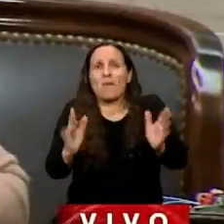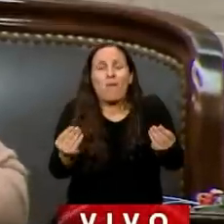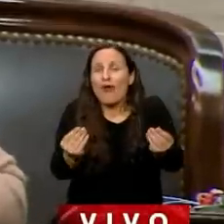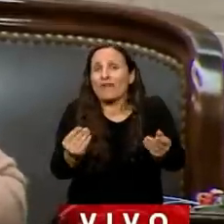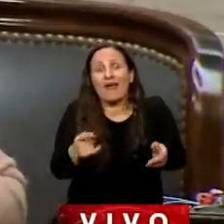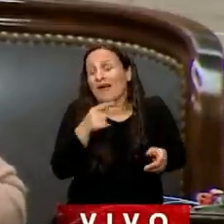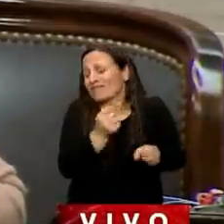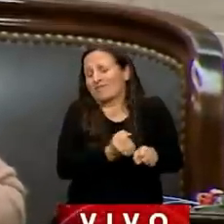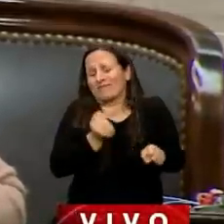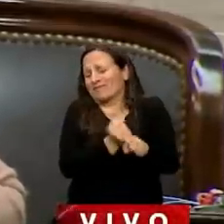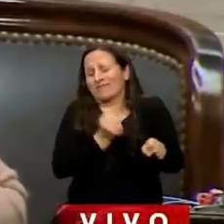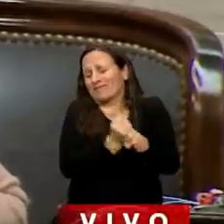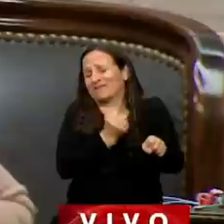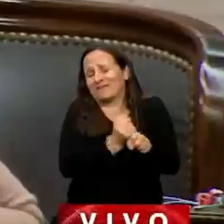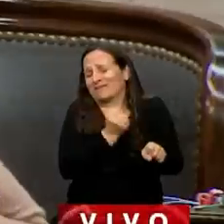dejan la vida en ello.